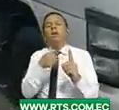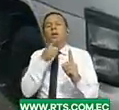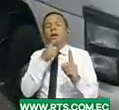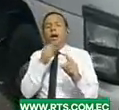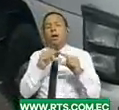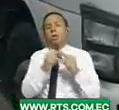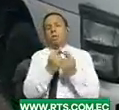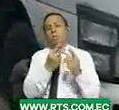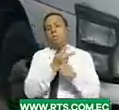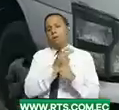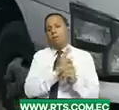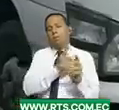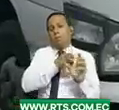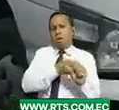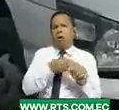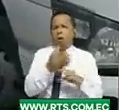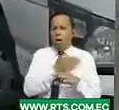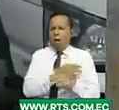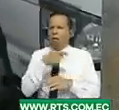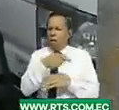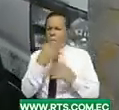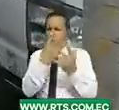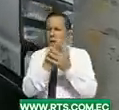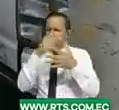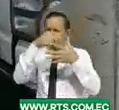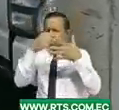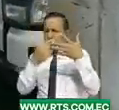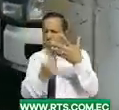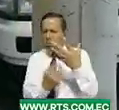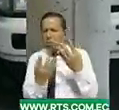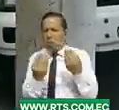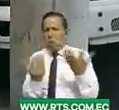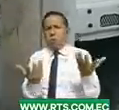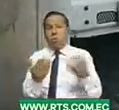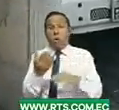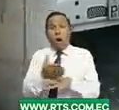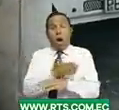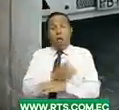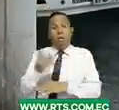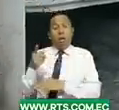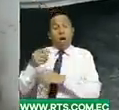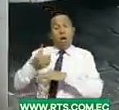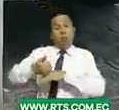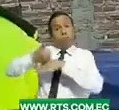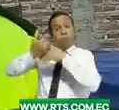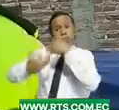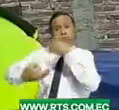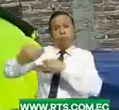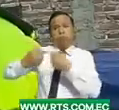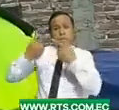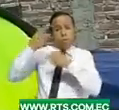historial delictivo. Incluso tiene medidas sustitutivas. El mismo que posee